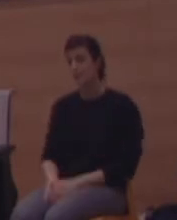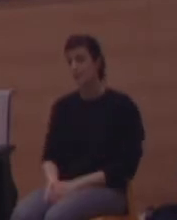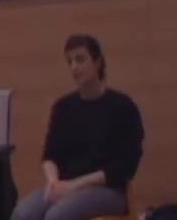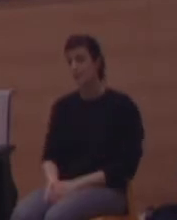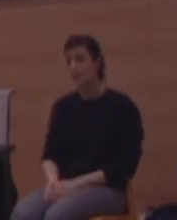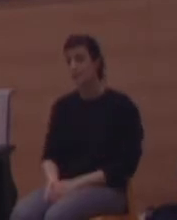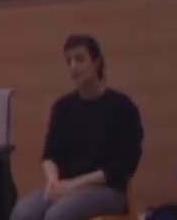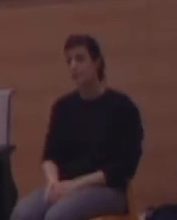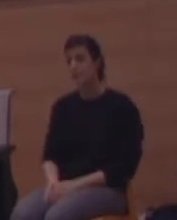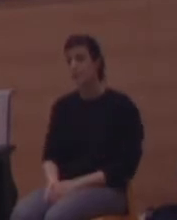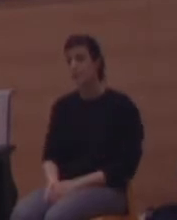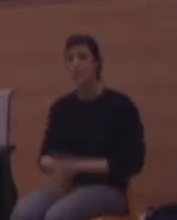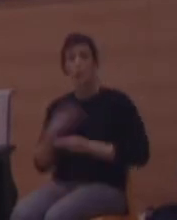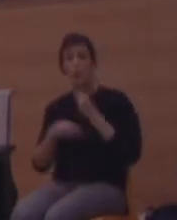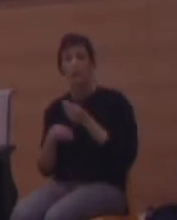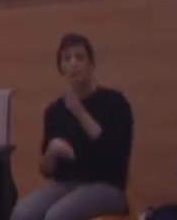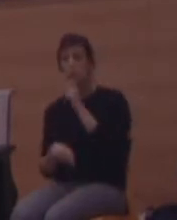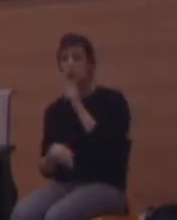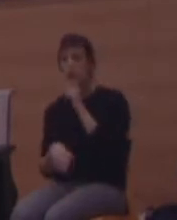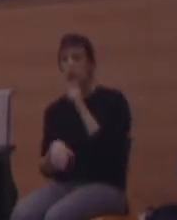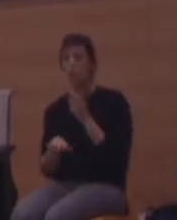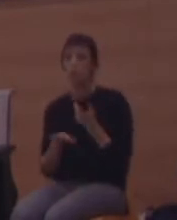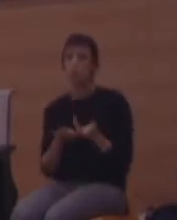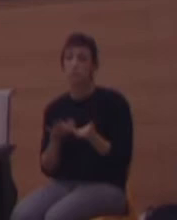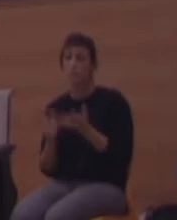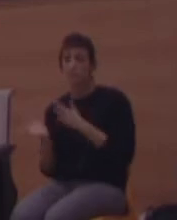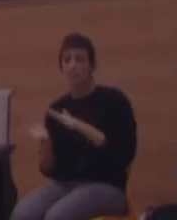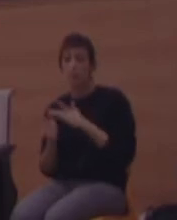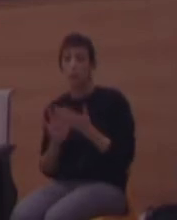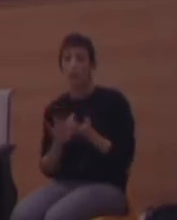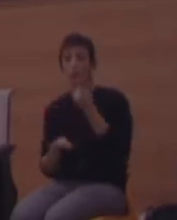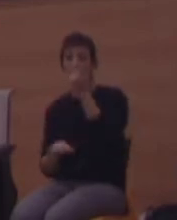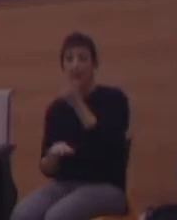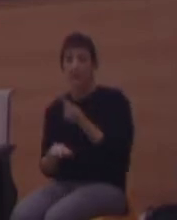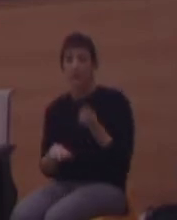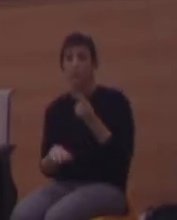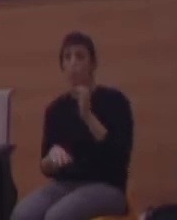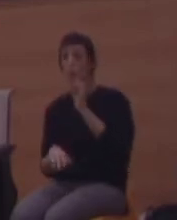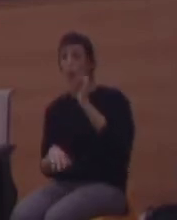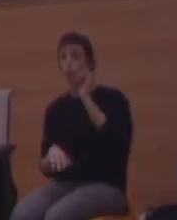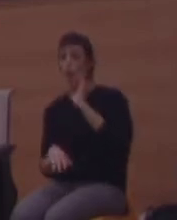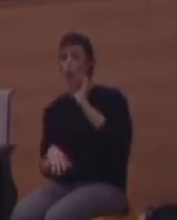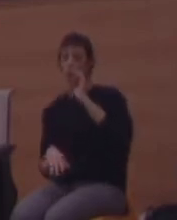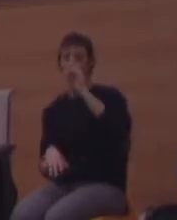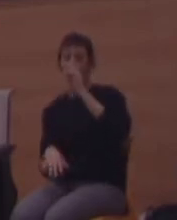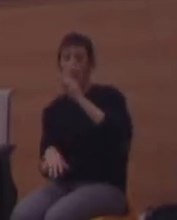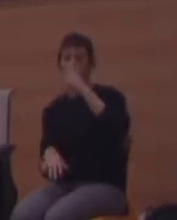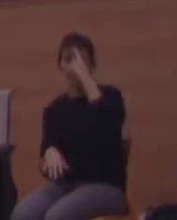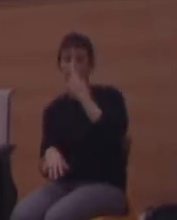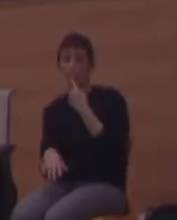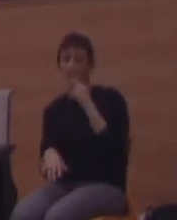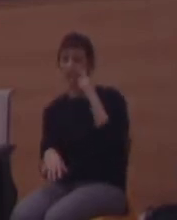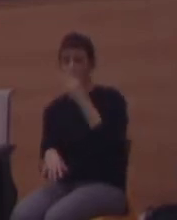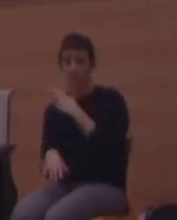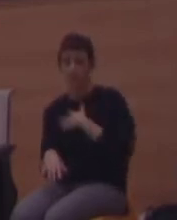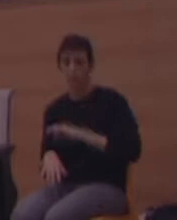La aplicación, bueno, pues más o menos en los dibujos, en las imágenes, lo vais a ver. Aquí, bueno, pues